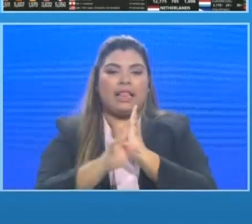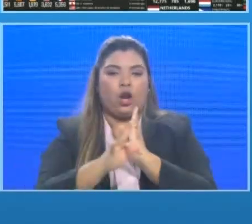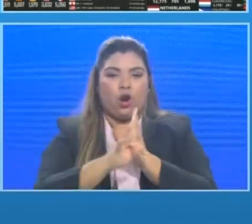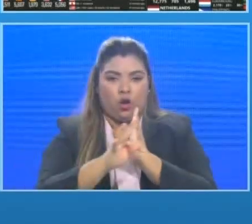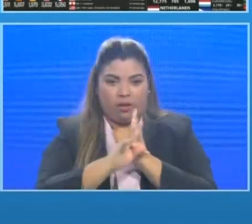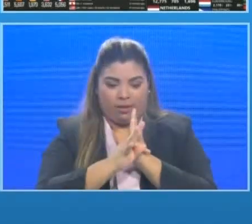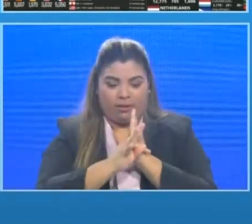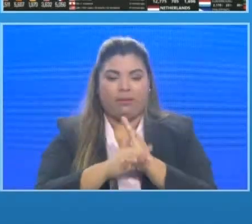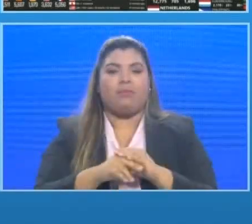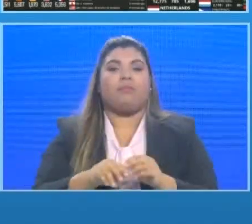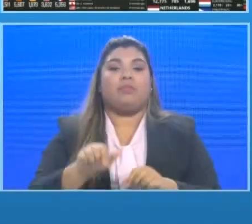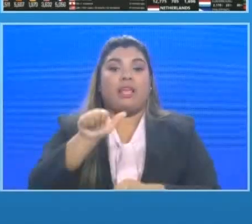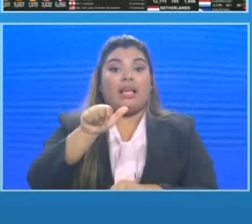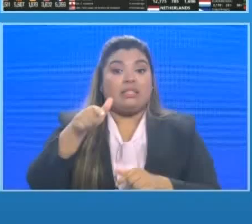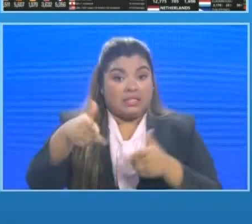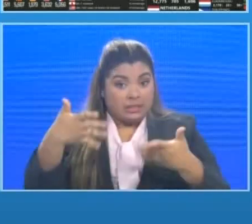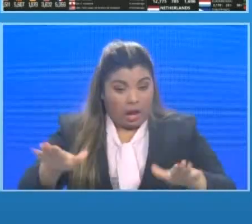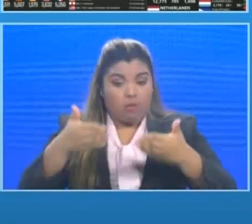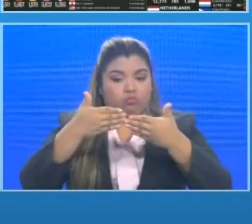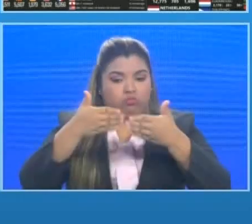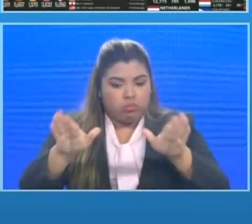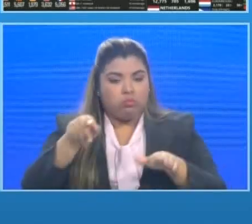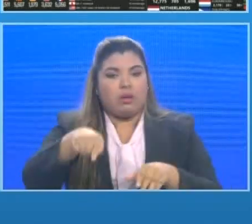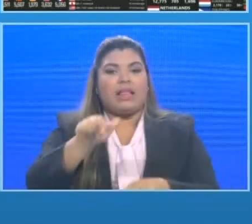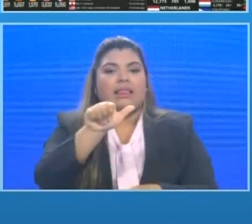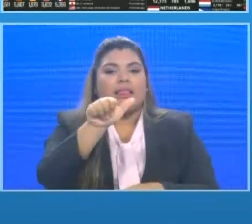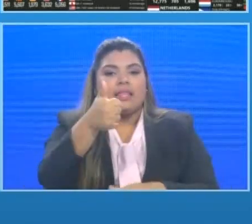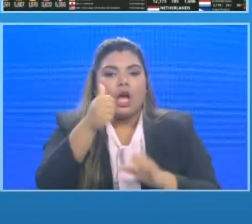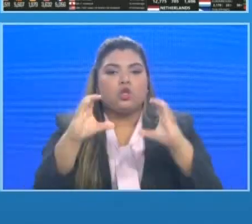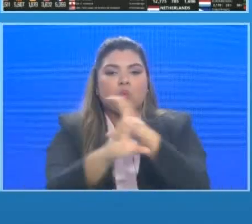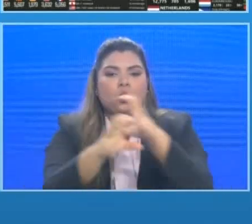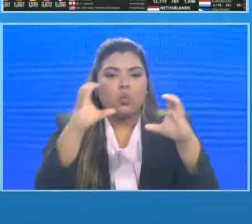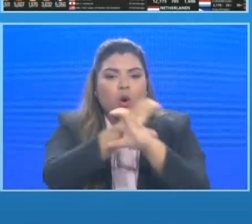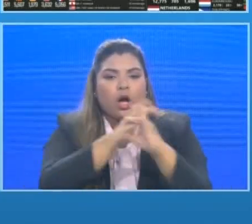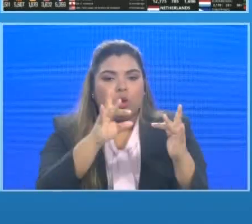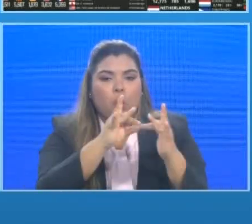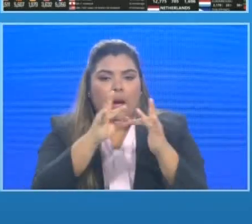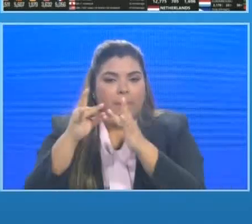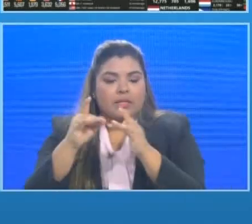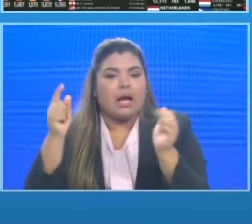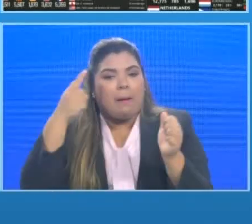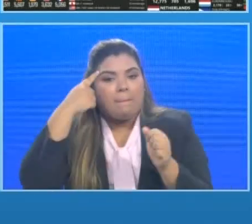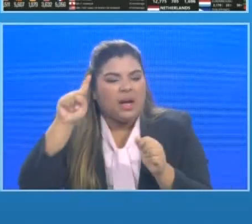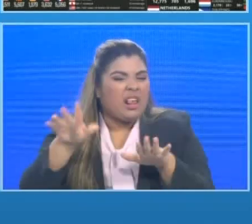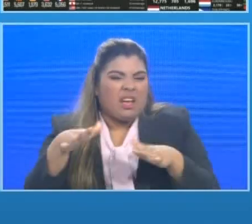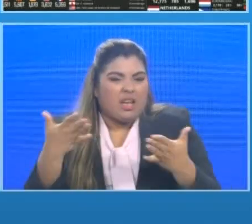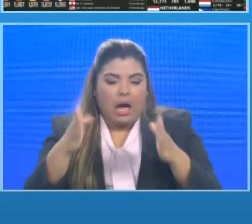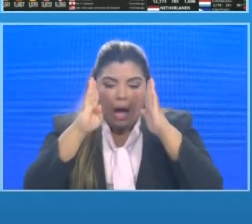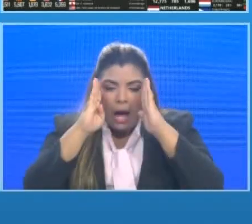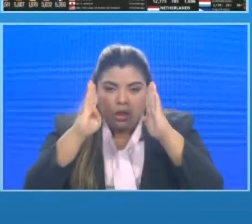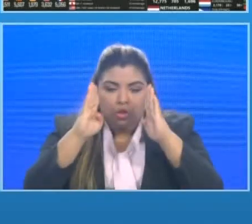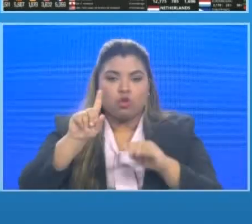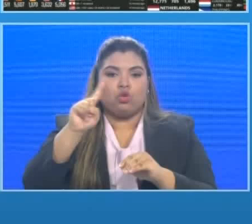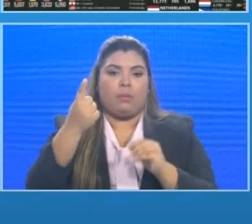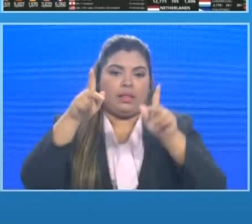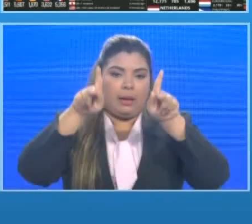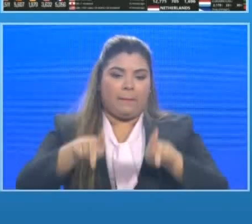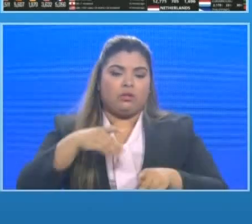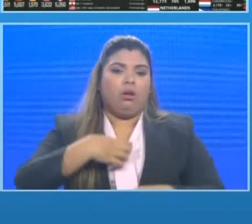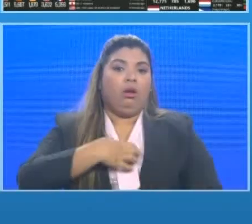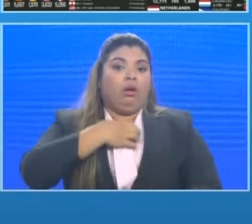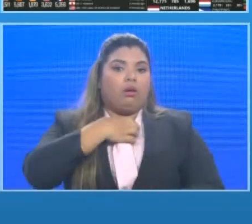Centenario 10 consultorios que van a permitir que personas que tengan sintomatología respiratoria en el